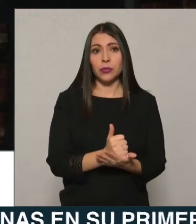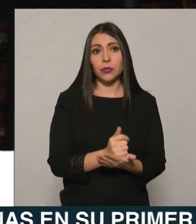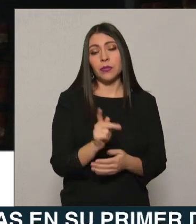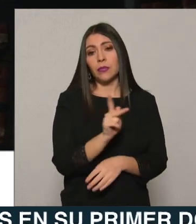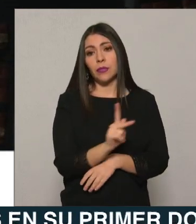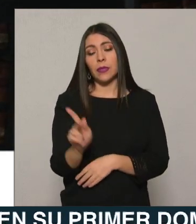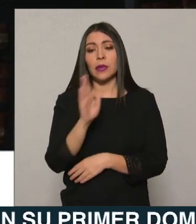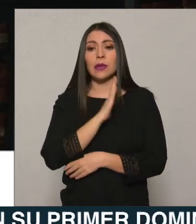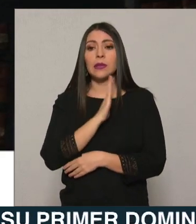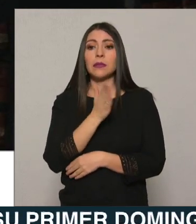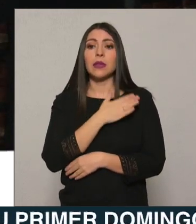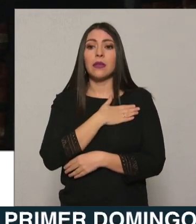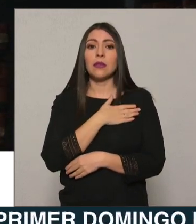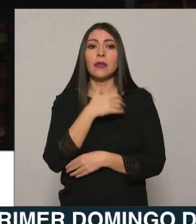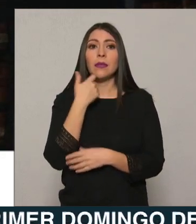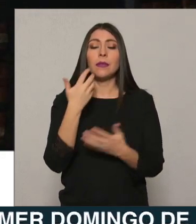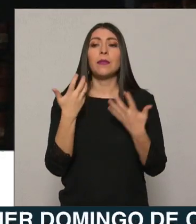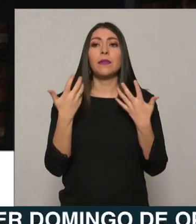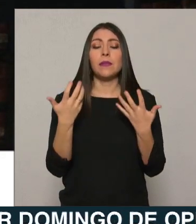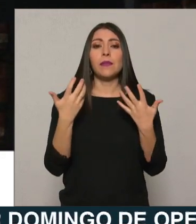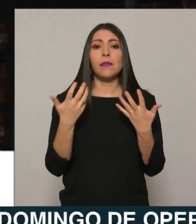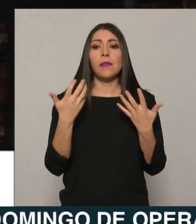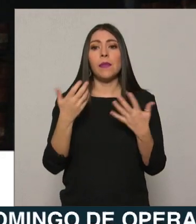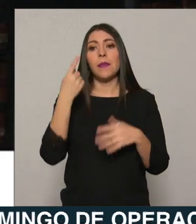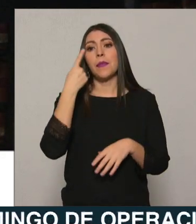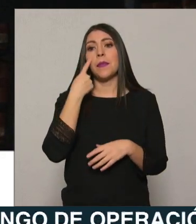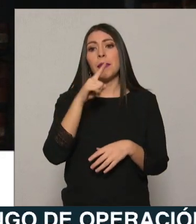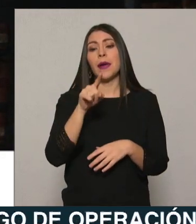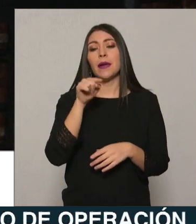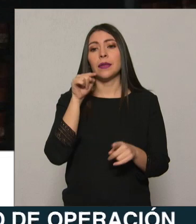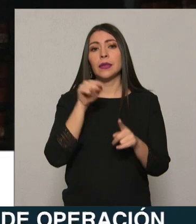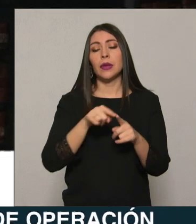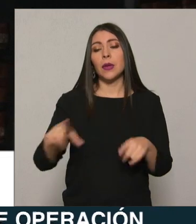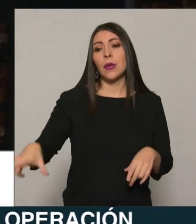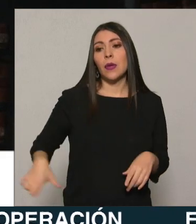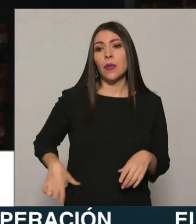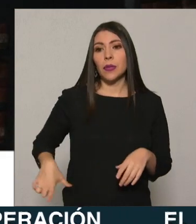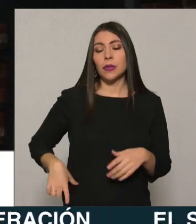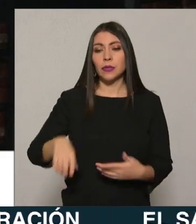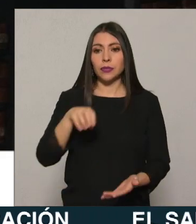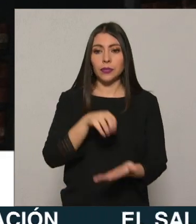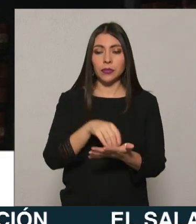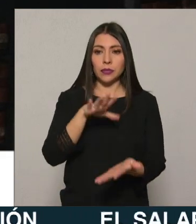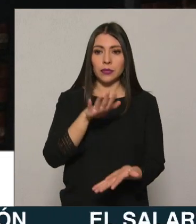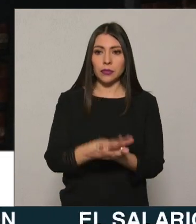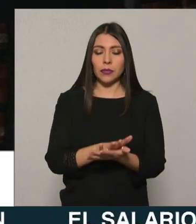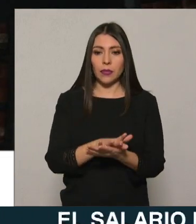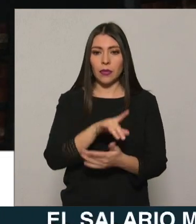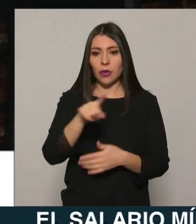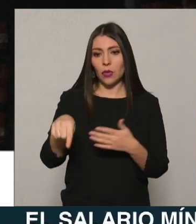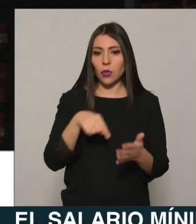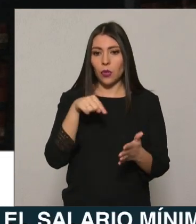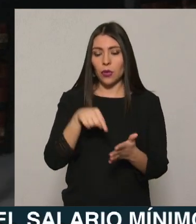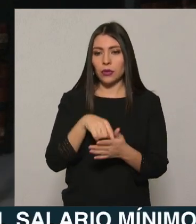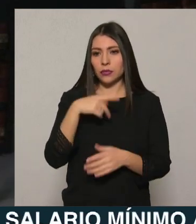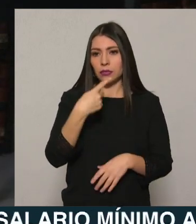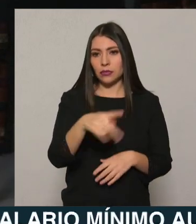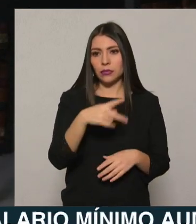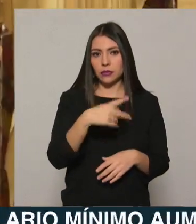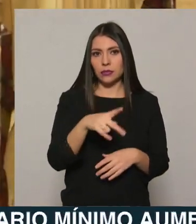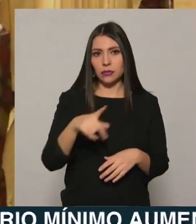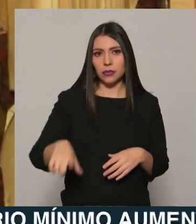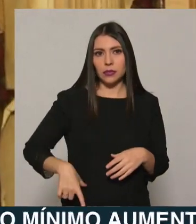españoles intentan tener un registro ya del gobierno, que en ese momento es el ayuntamiento, hasta